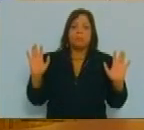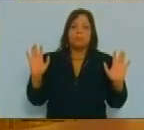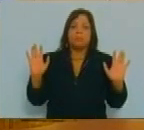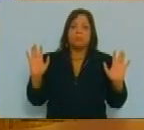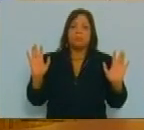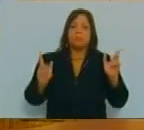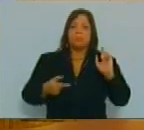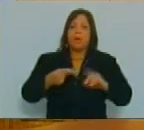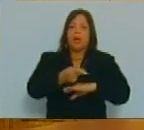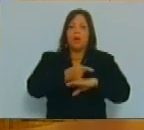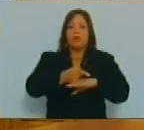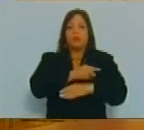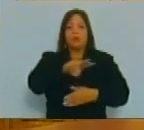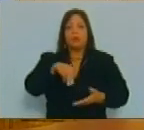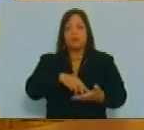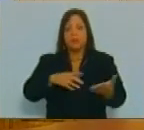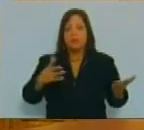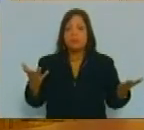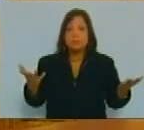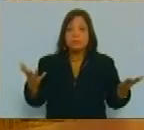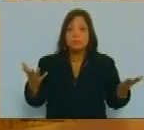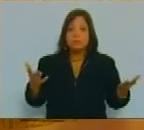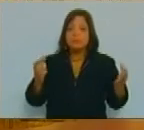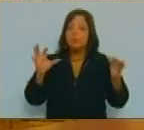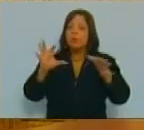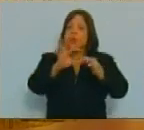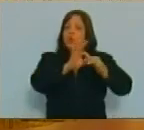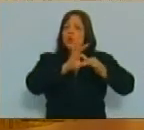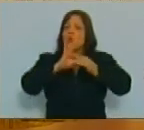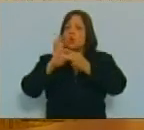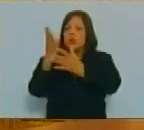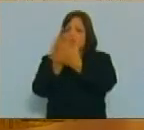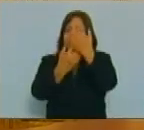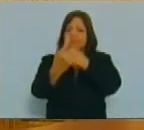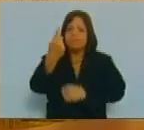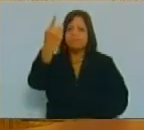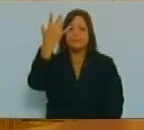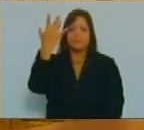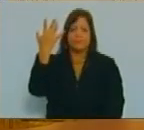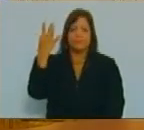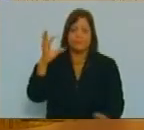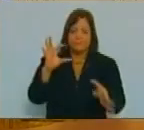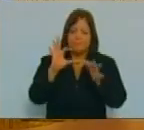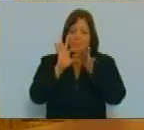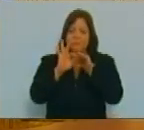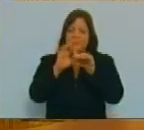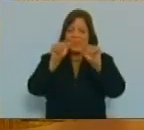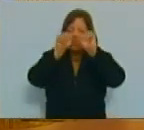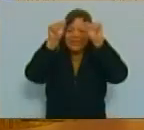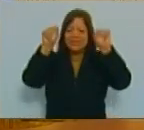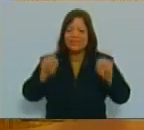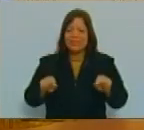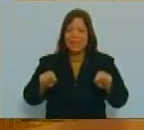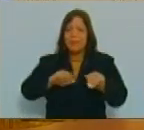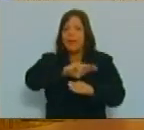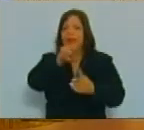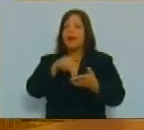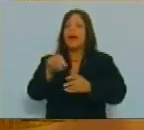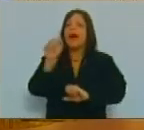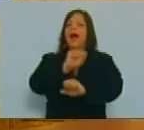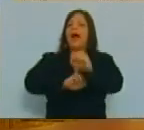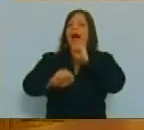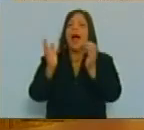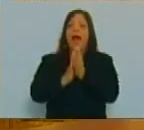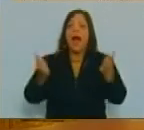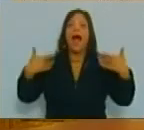al gobierno nacional se requiere unir esfuerzos para activar el sistema nacional de prevención de atención de